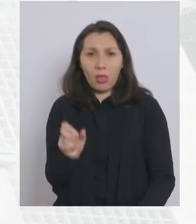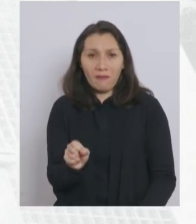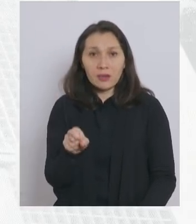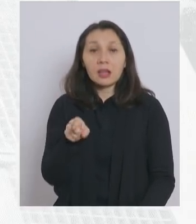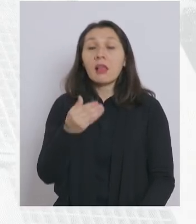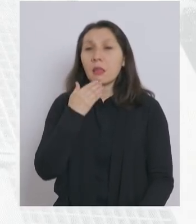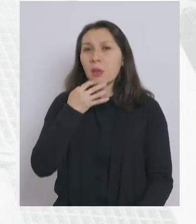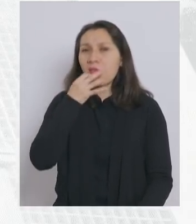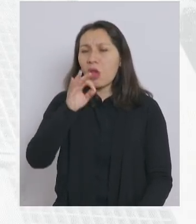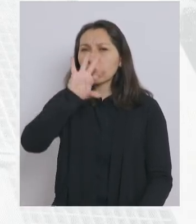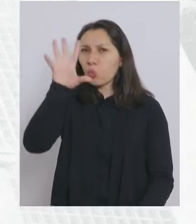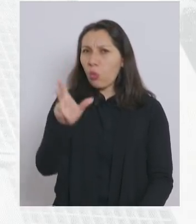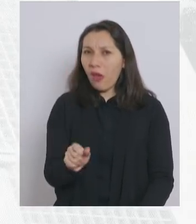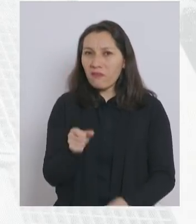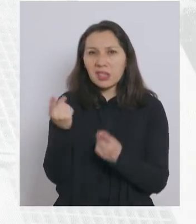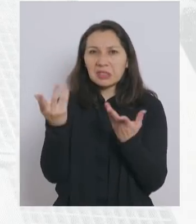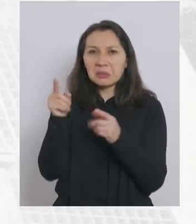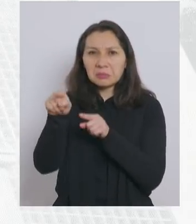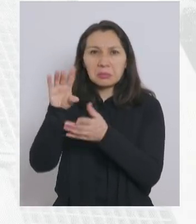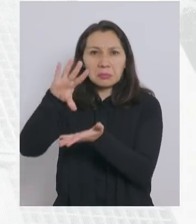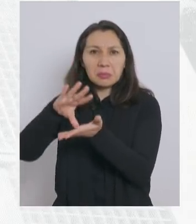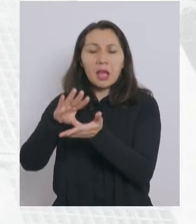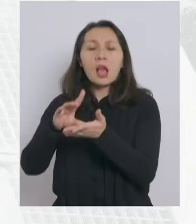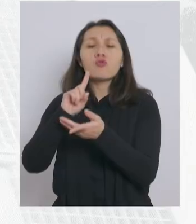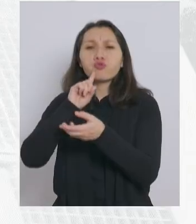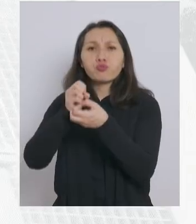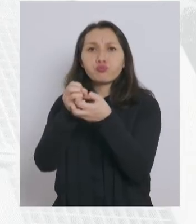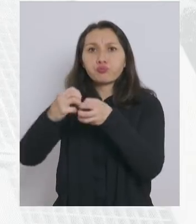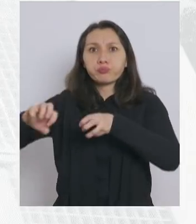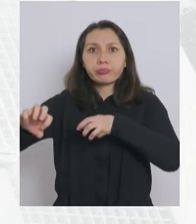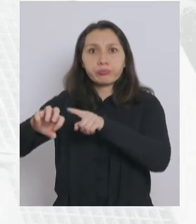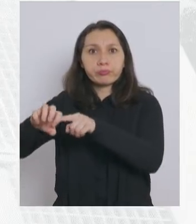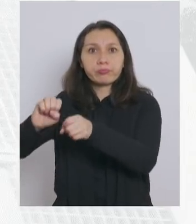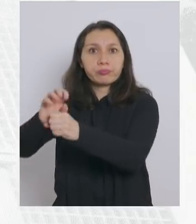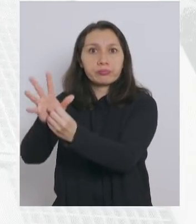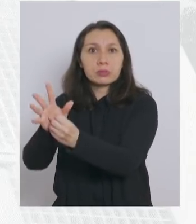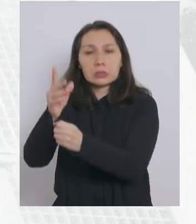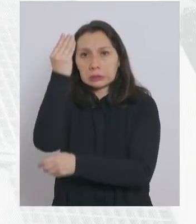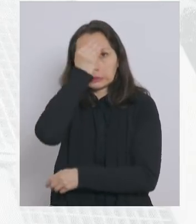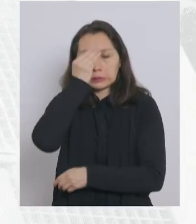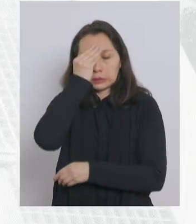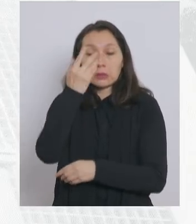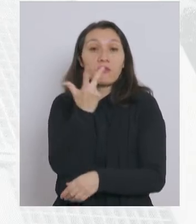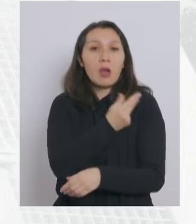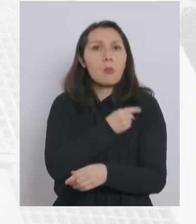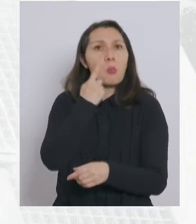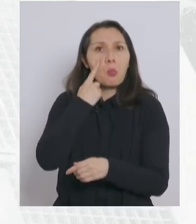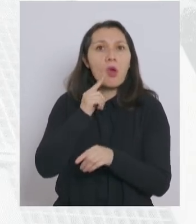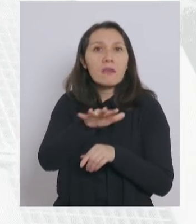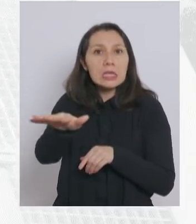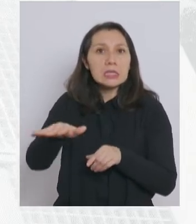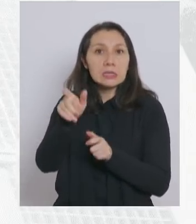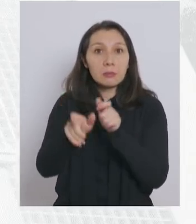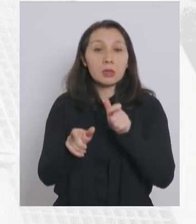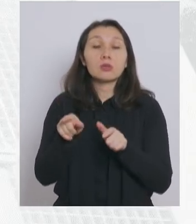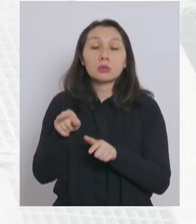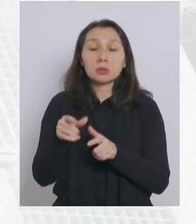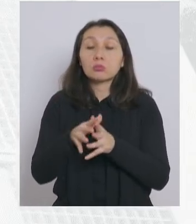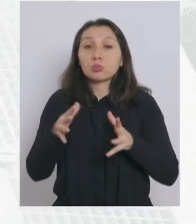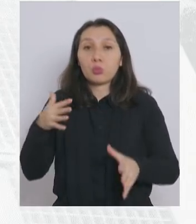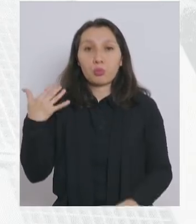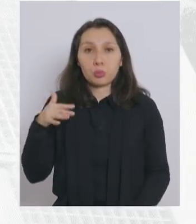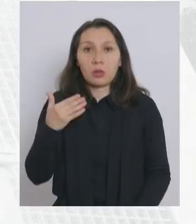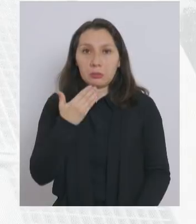menciono Sudáfrica porque en Sudáfrica hay una variante de preocupación. Entonces, esta vacuna también se probó en esa población, lo cual es muy